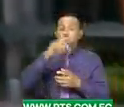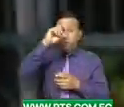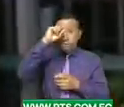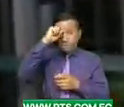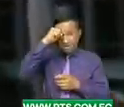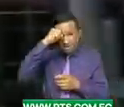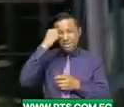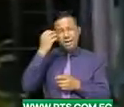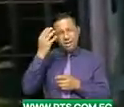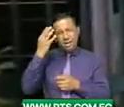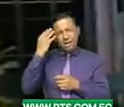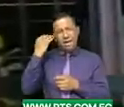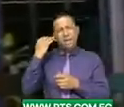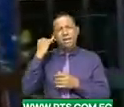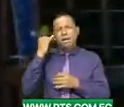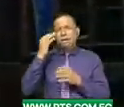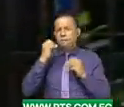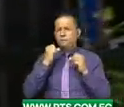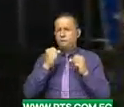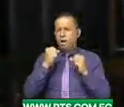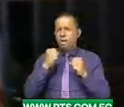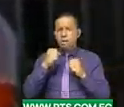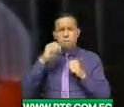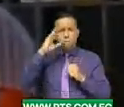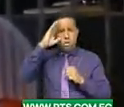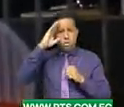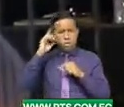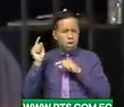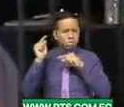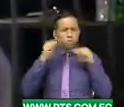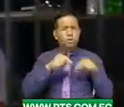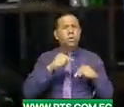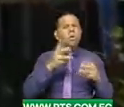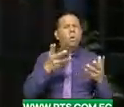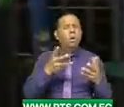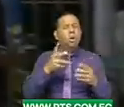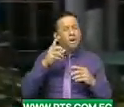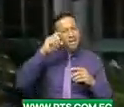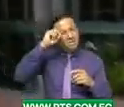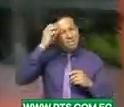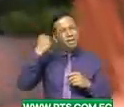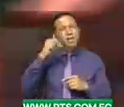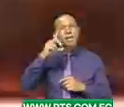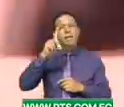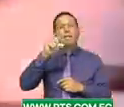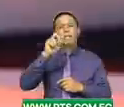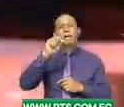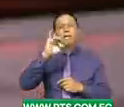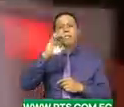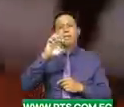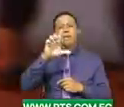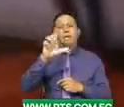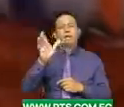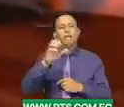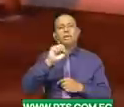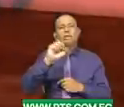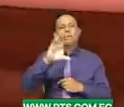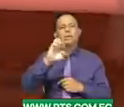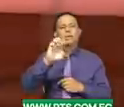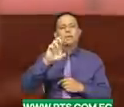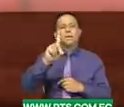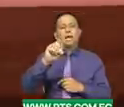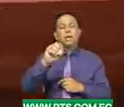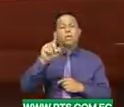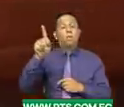un movimiento fuerte de los policías aquí fue cuando daniel salcedo fue trasladado desde la frontera con perú